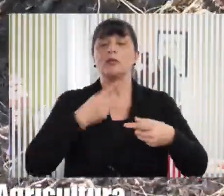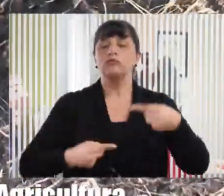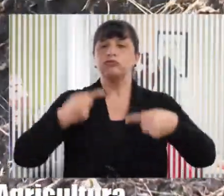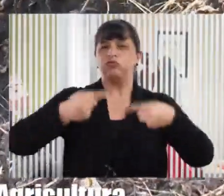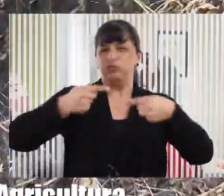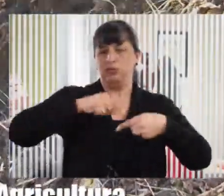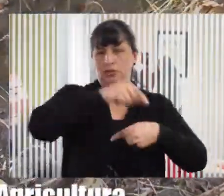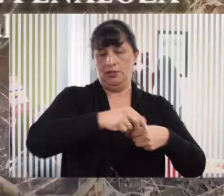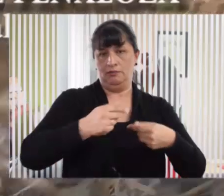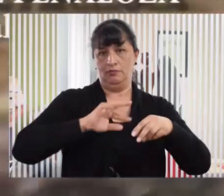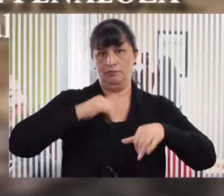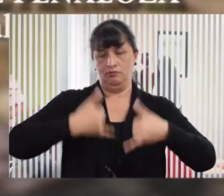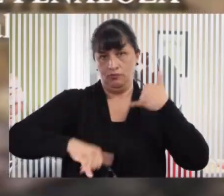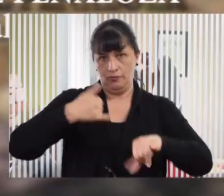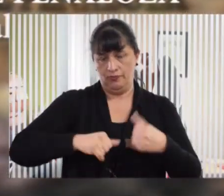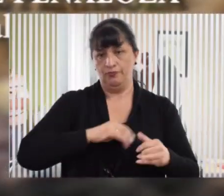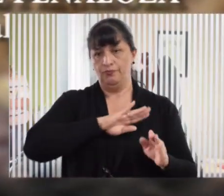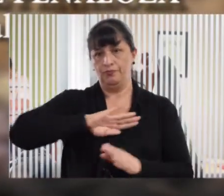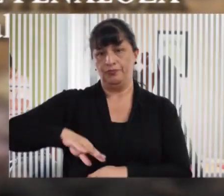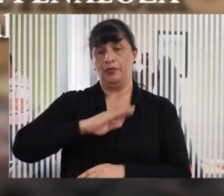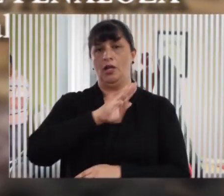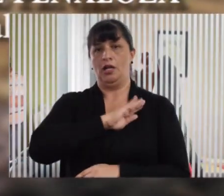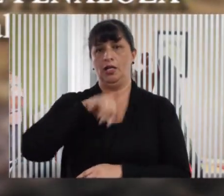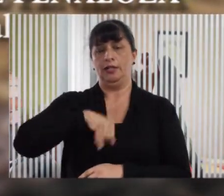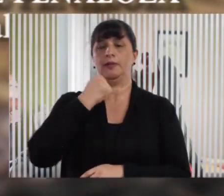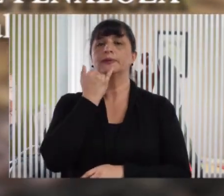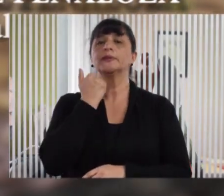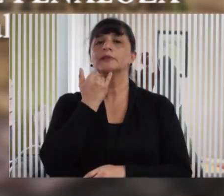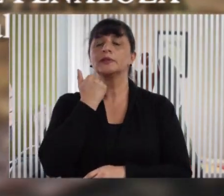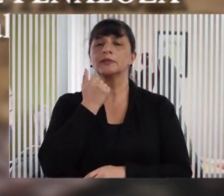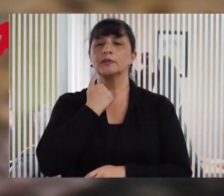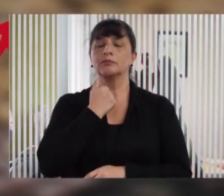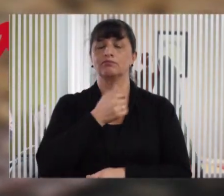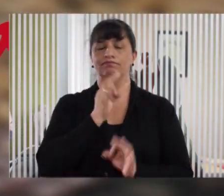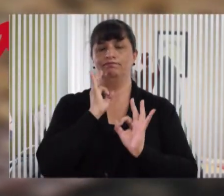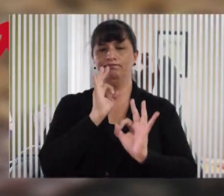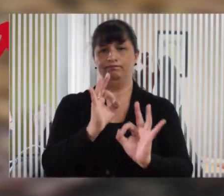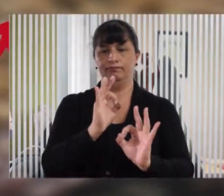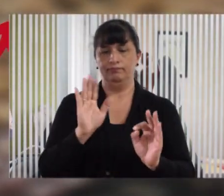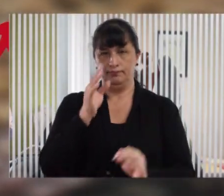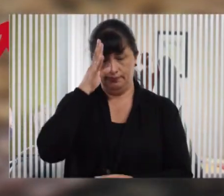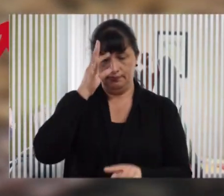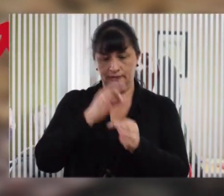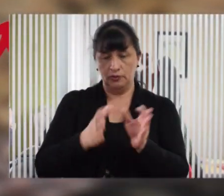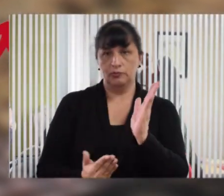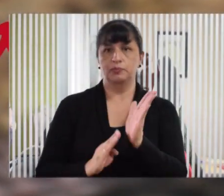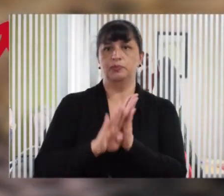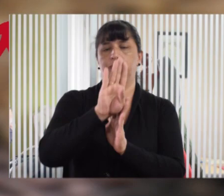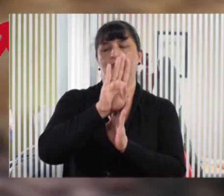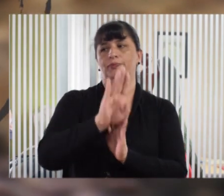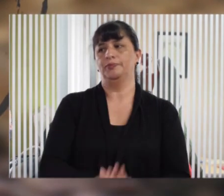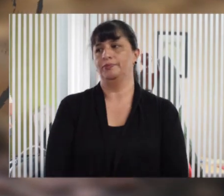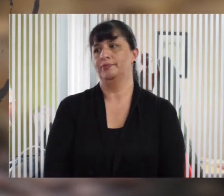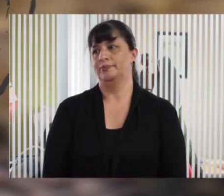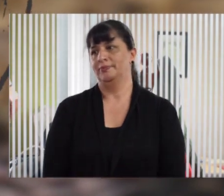la Secretaría General. Alcaldía Municipal de Cibaté. Motivos para creer y avanzar.